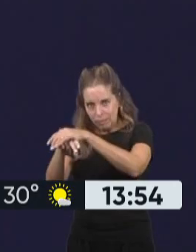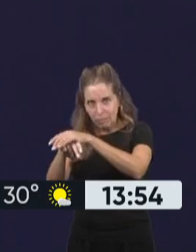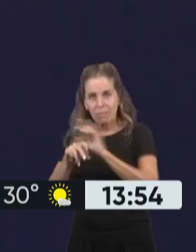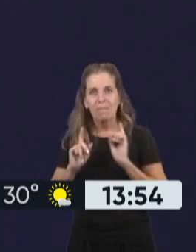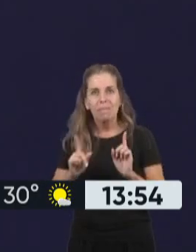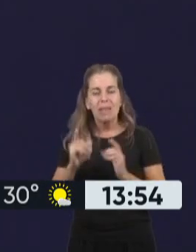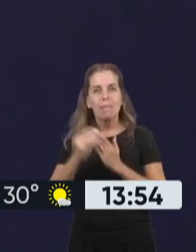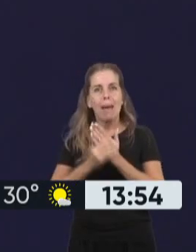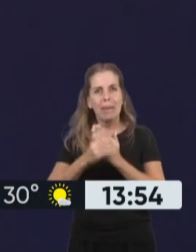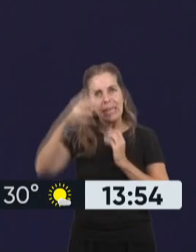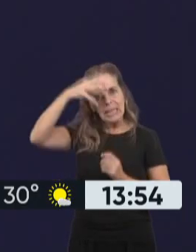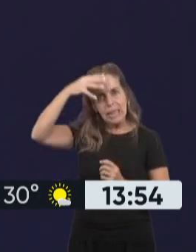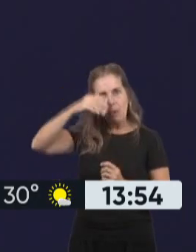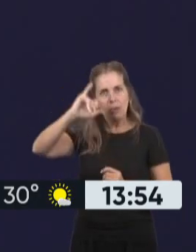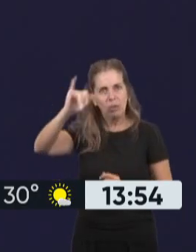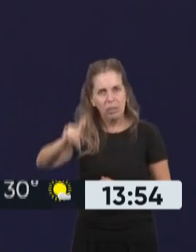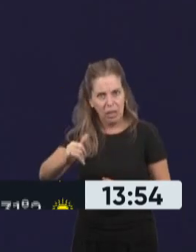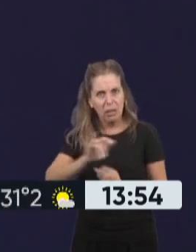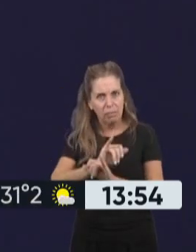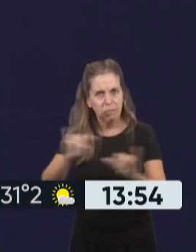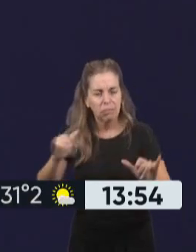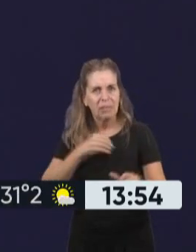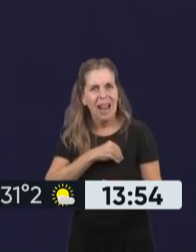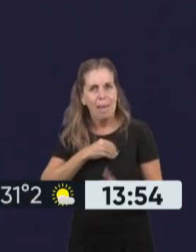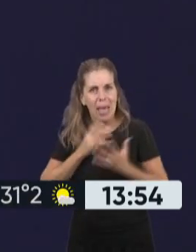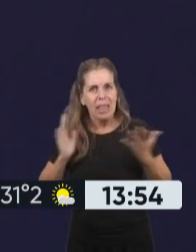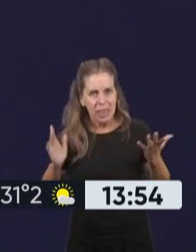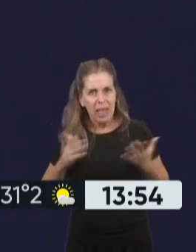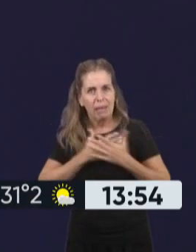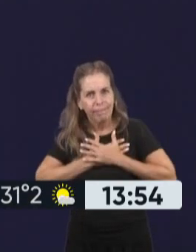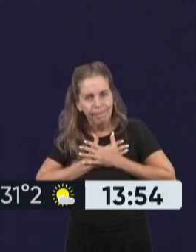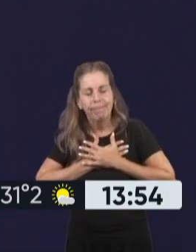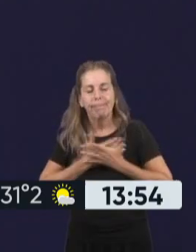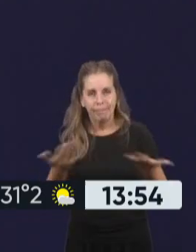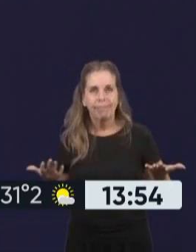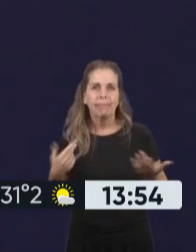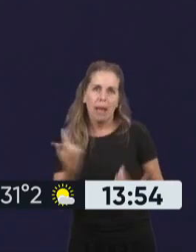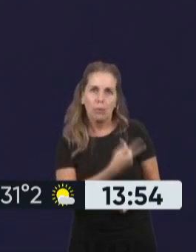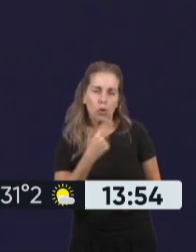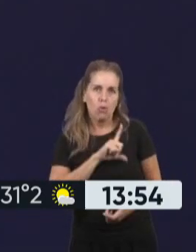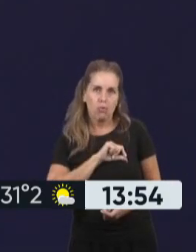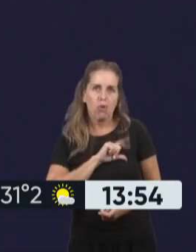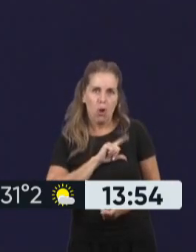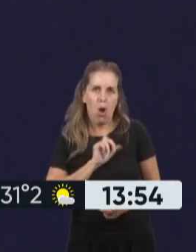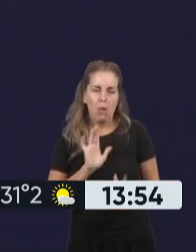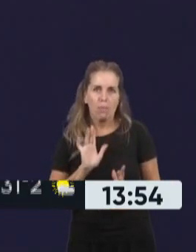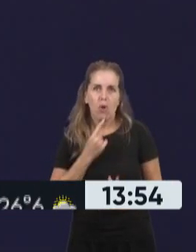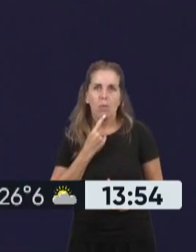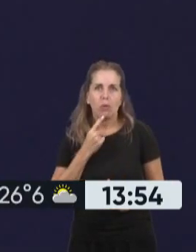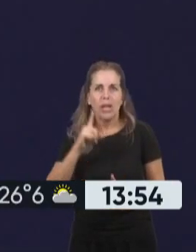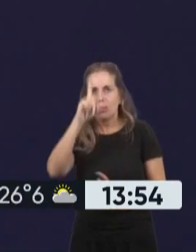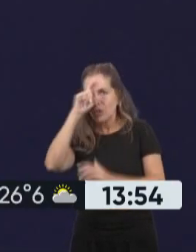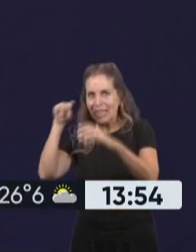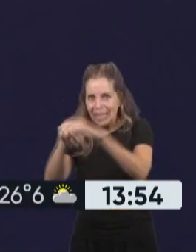propia ministra se ha lamentado públicamente y por supuesto que estamos todos muy consternados por